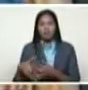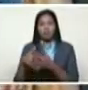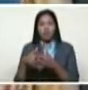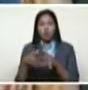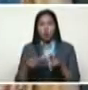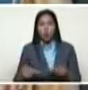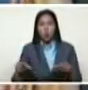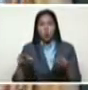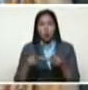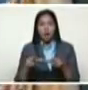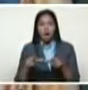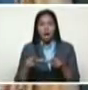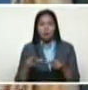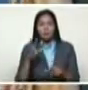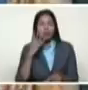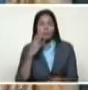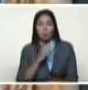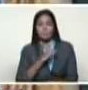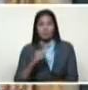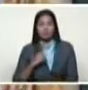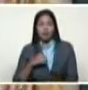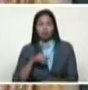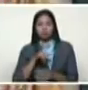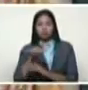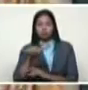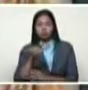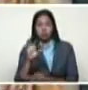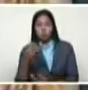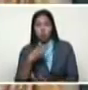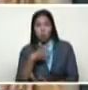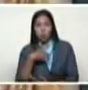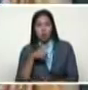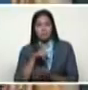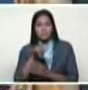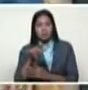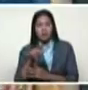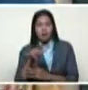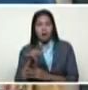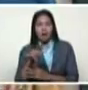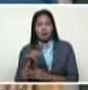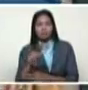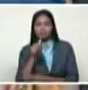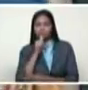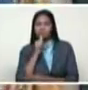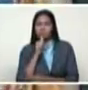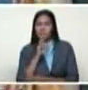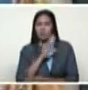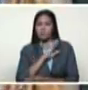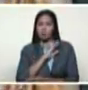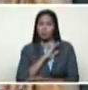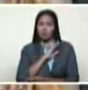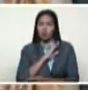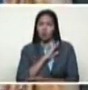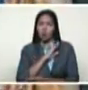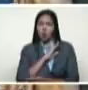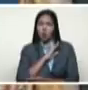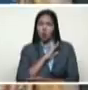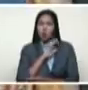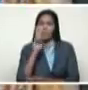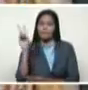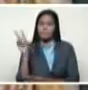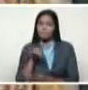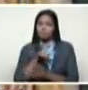No pueden volar los vuelos privados, los aviones privados. ¿Quiénes son los dueños de los aviones privados? Díganme